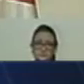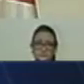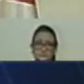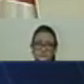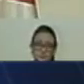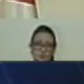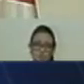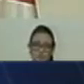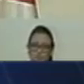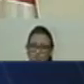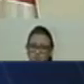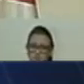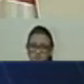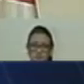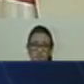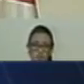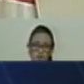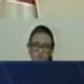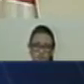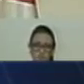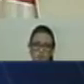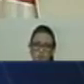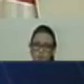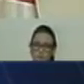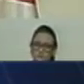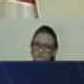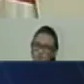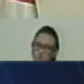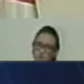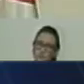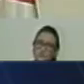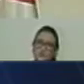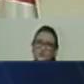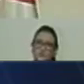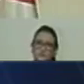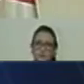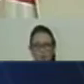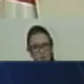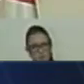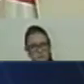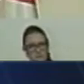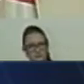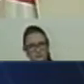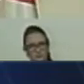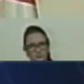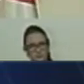Tengo que decirlo con dolor por el pueblo colombiano al que amamos profundamente, lo amamos. A Colombia la amamos.